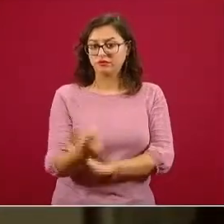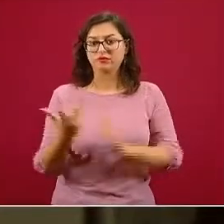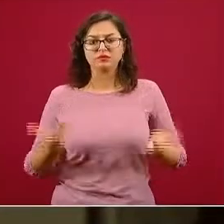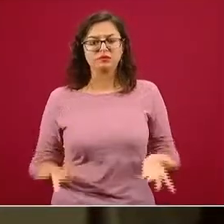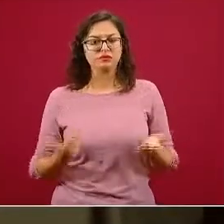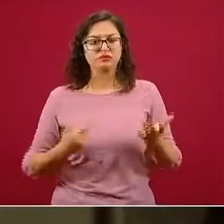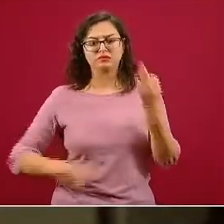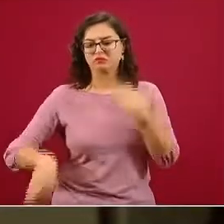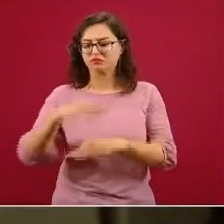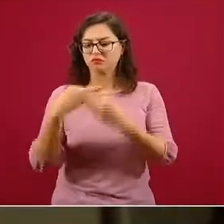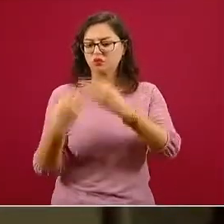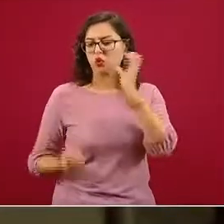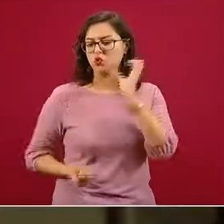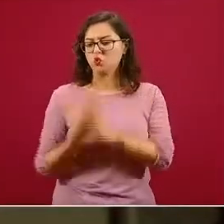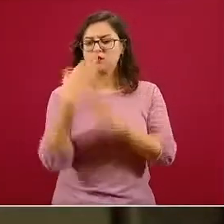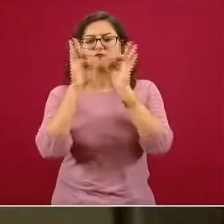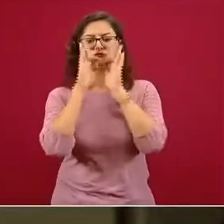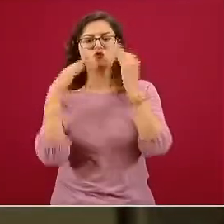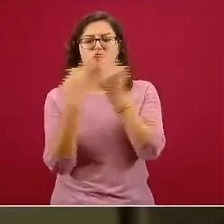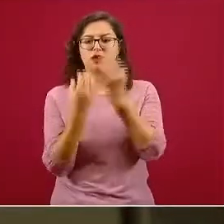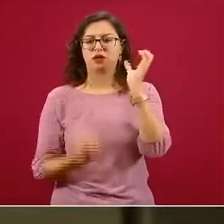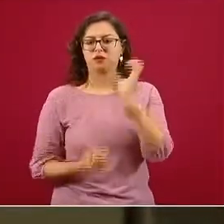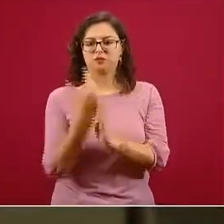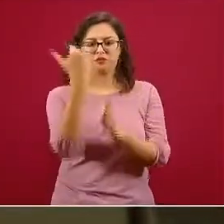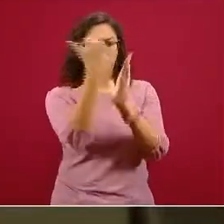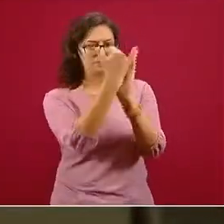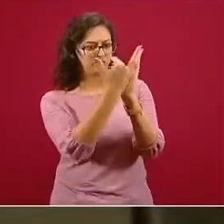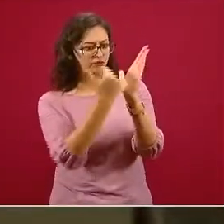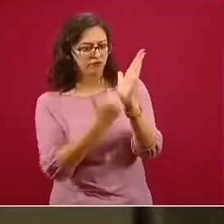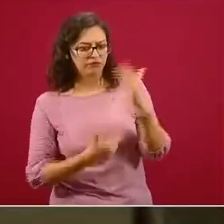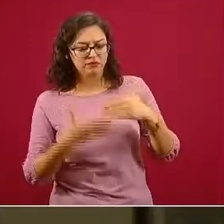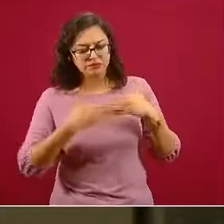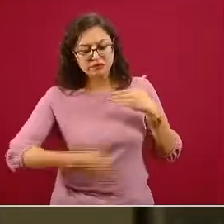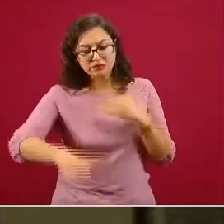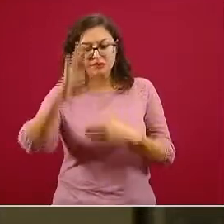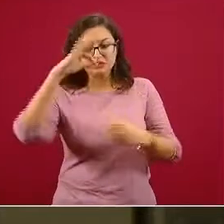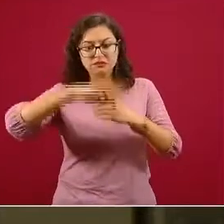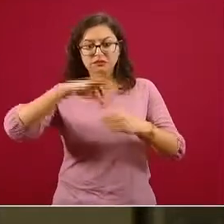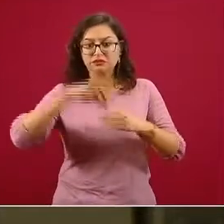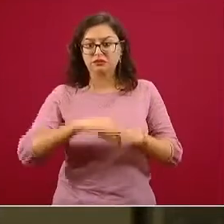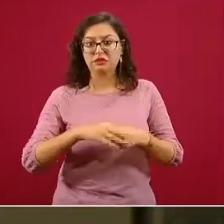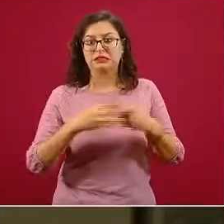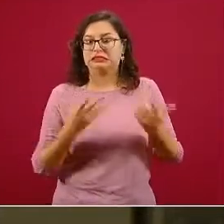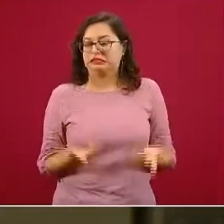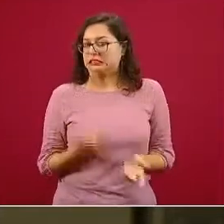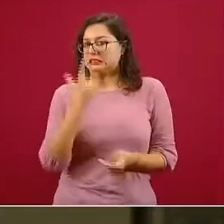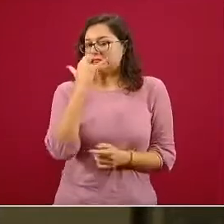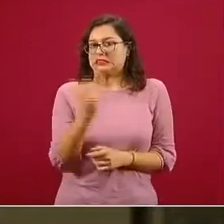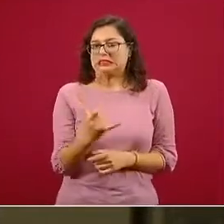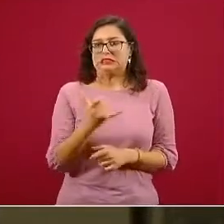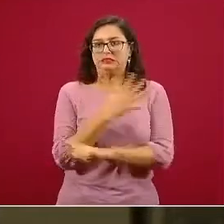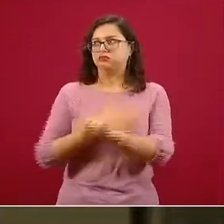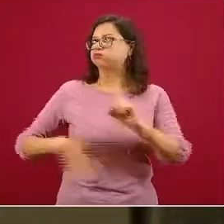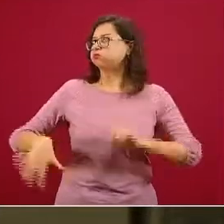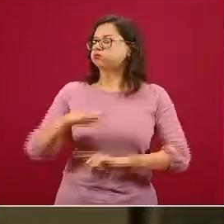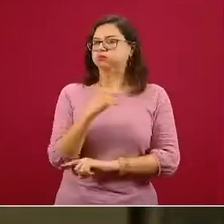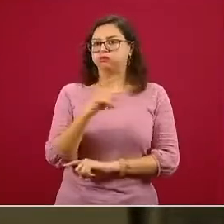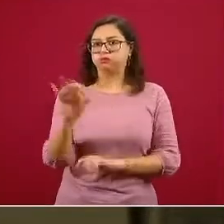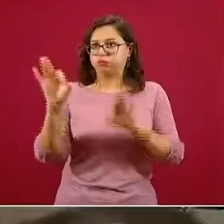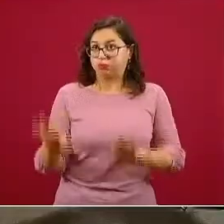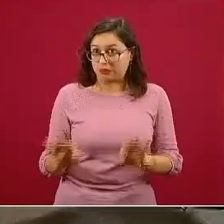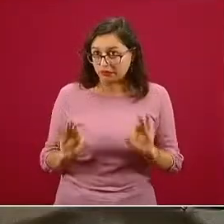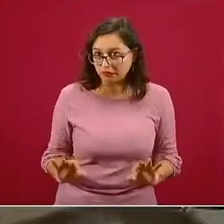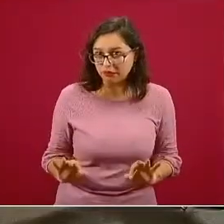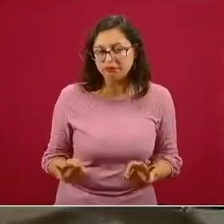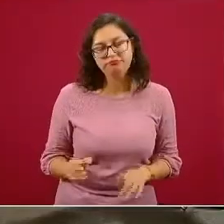definido protocolos nuevos. Evidentemente vamos a entrar a este proceso político pues en condiciones evidentemente no al 100, ¿verdad?